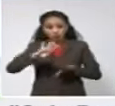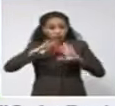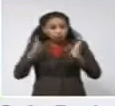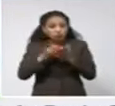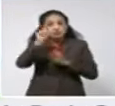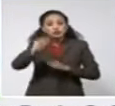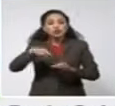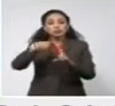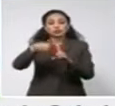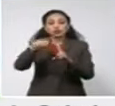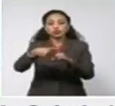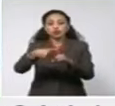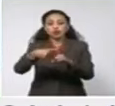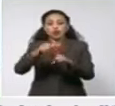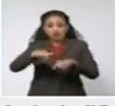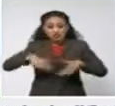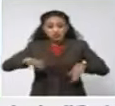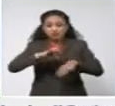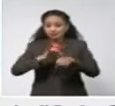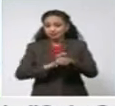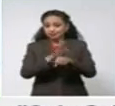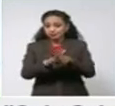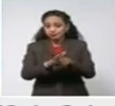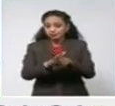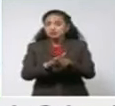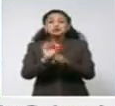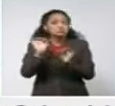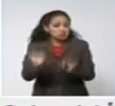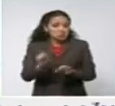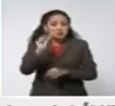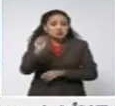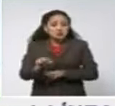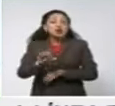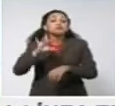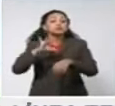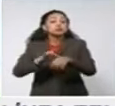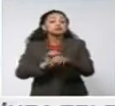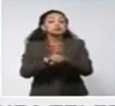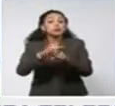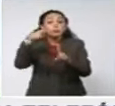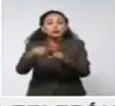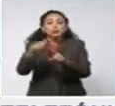en toda la pandemia, pues han estado asintomáticos cuando se han diagnosticado.